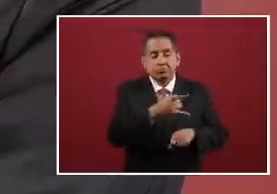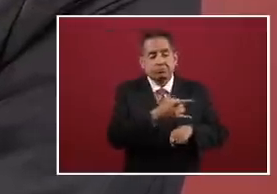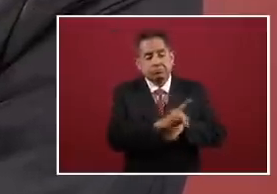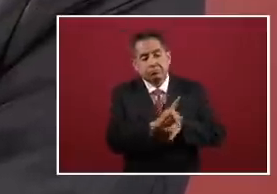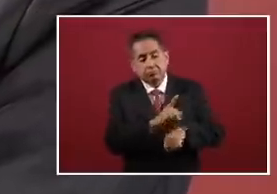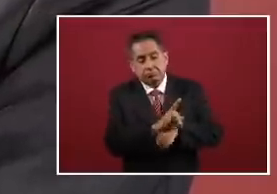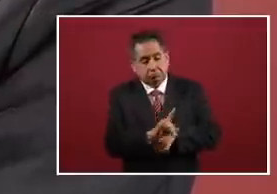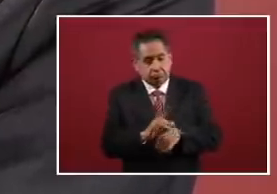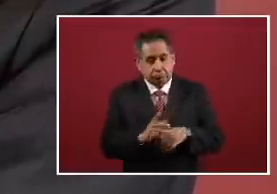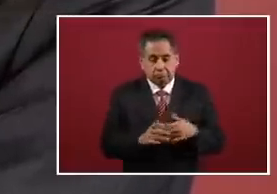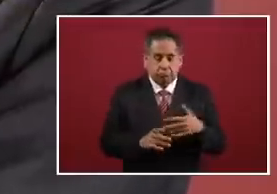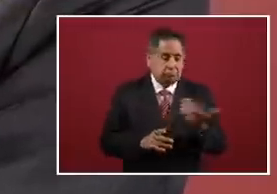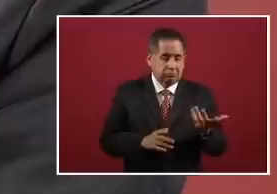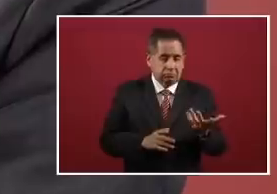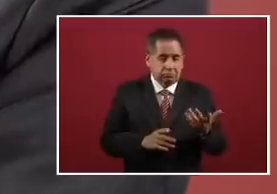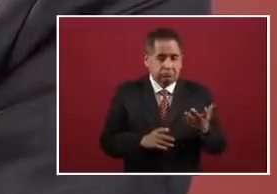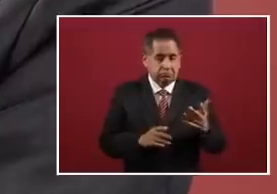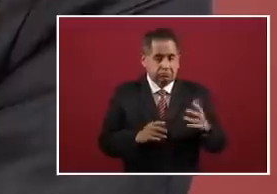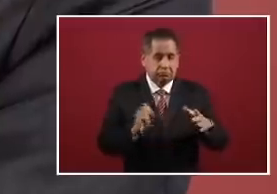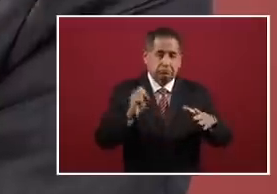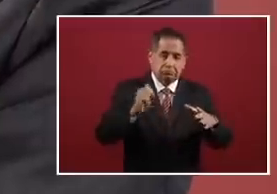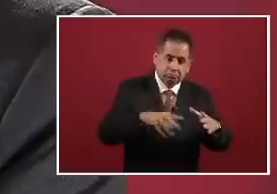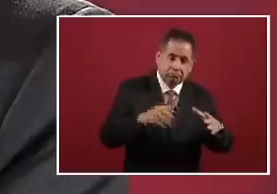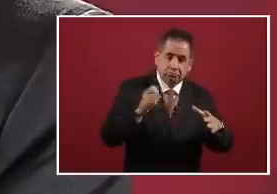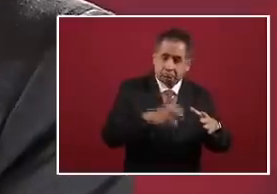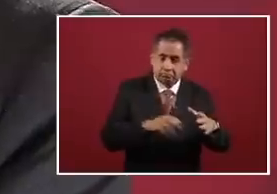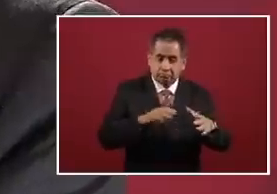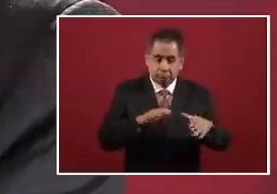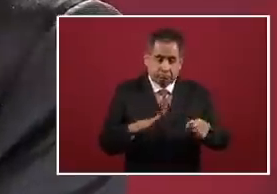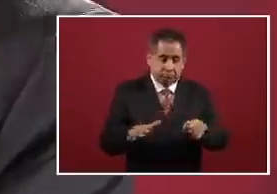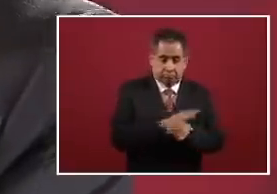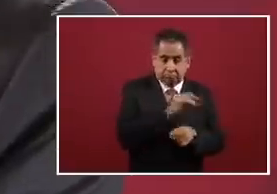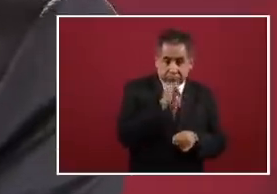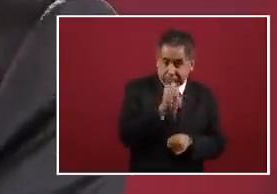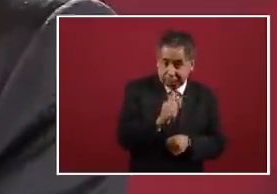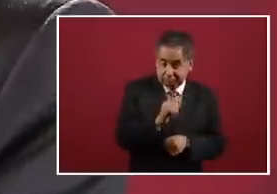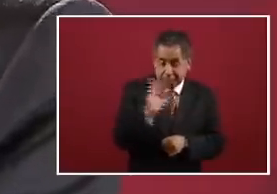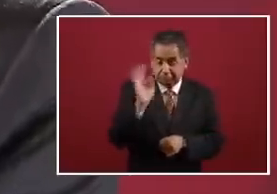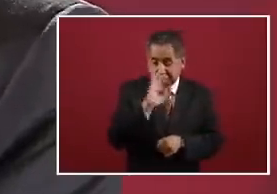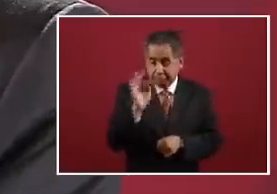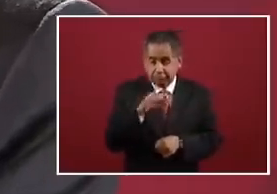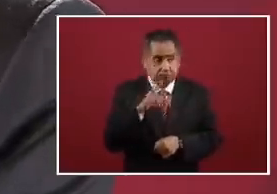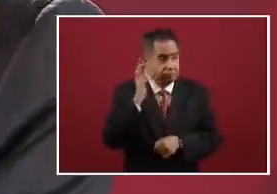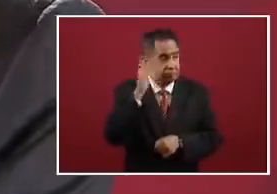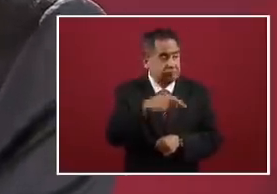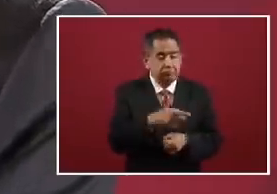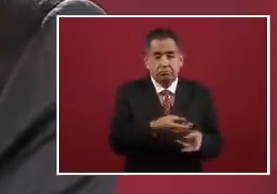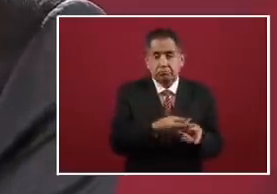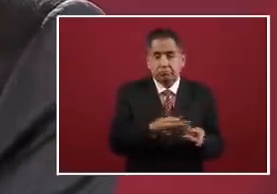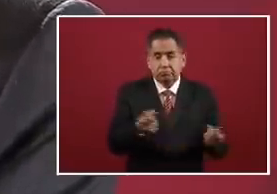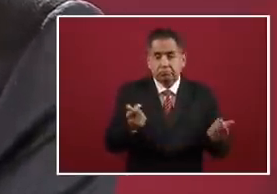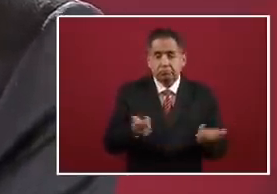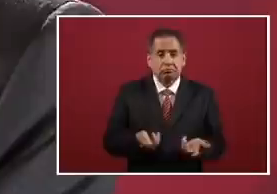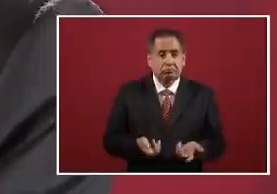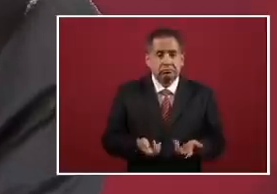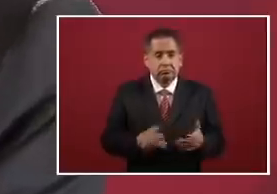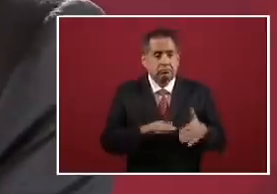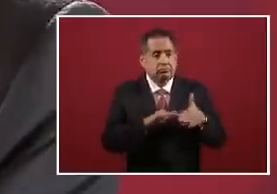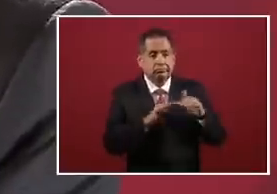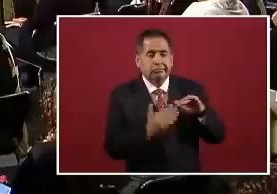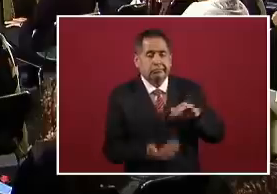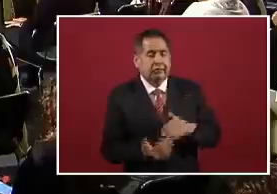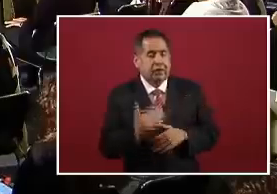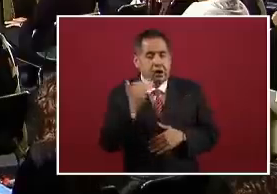mantuviera rellenando constantemente, se iba a desaparecer, se